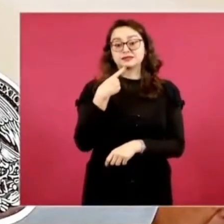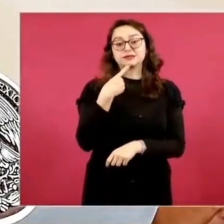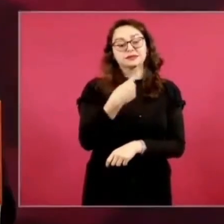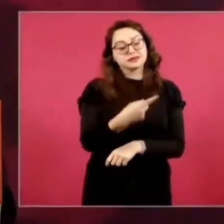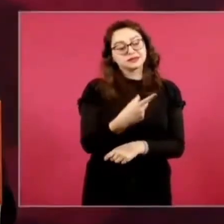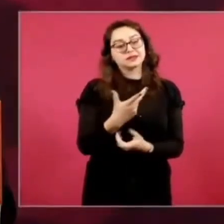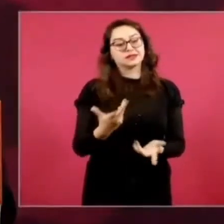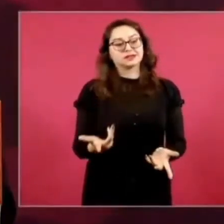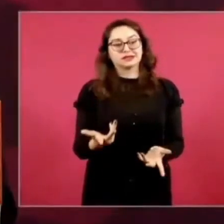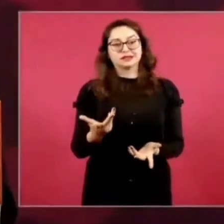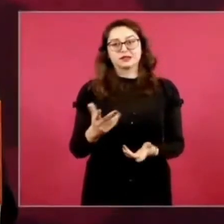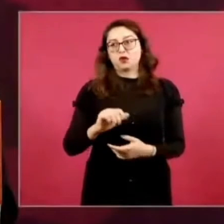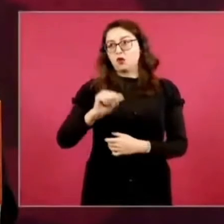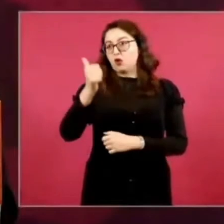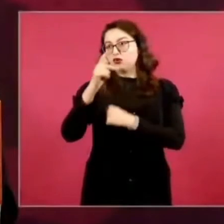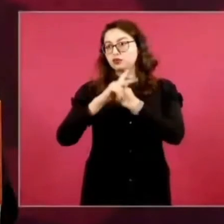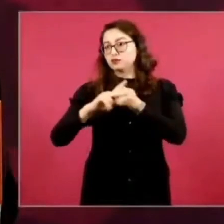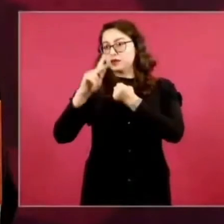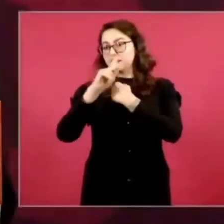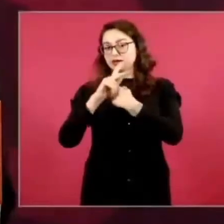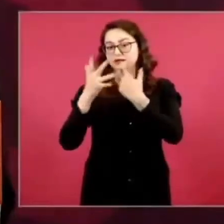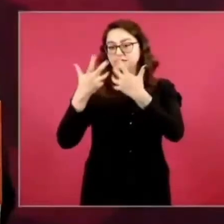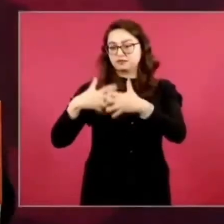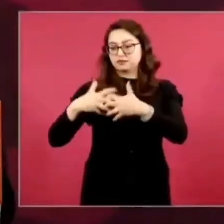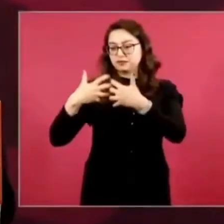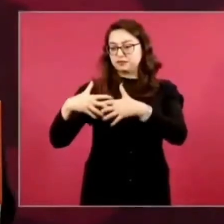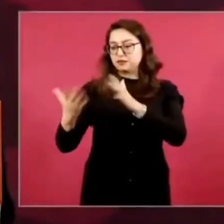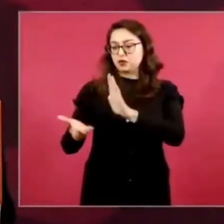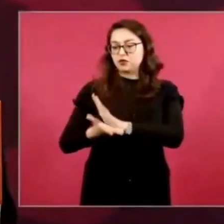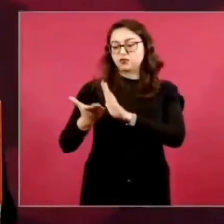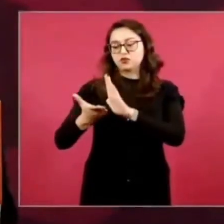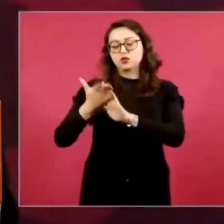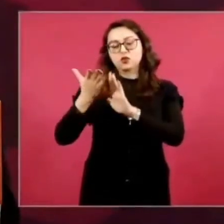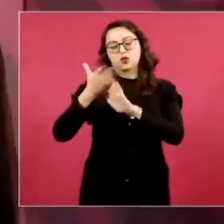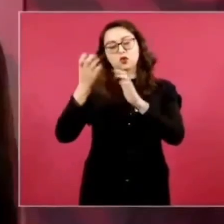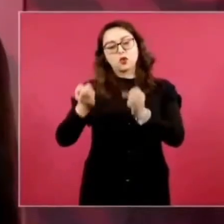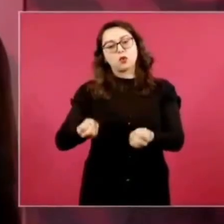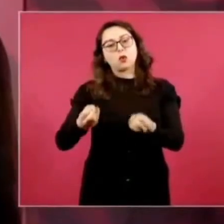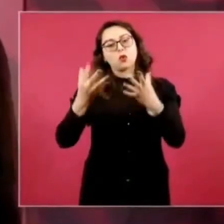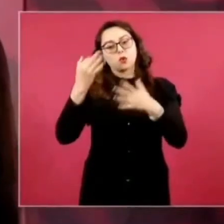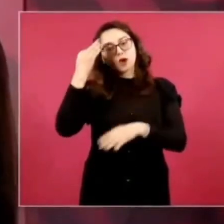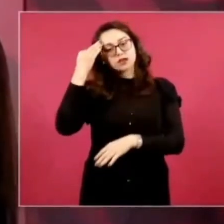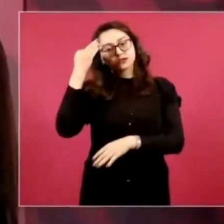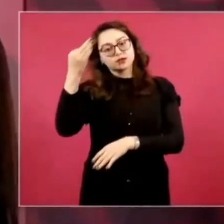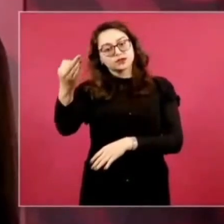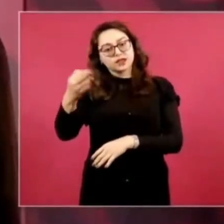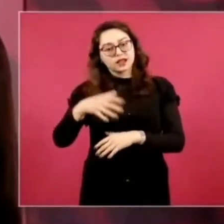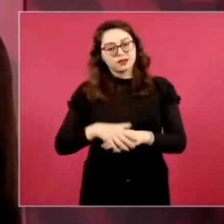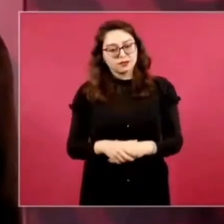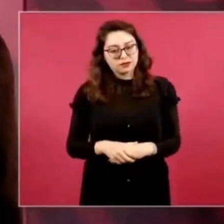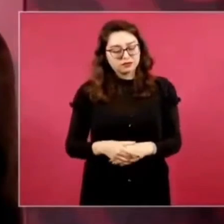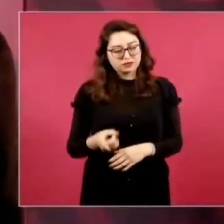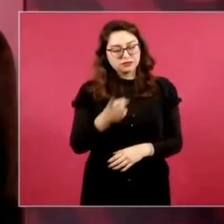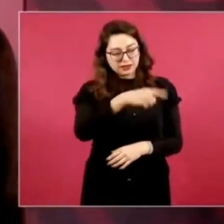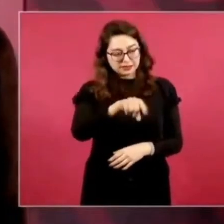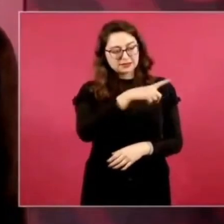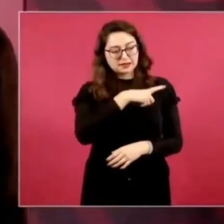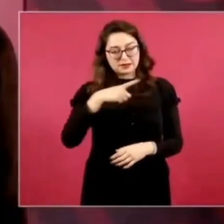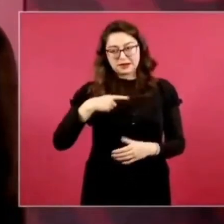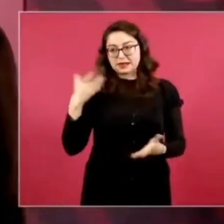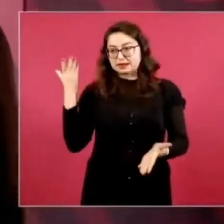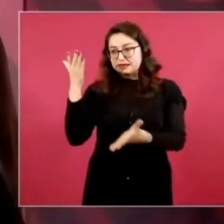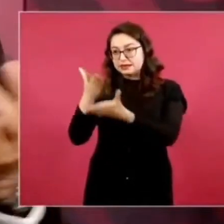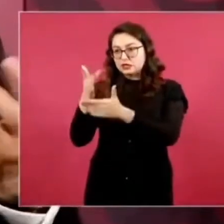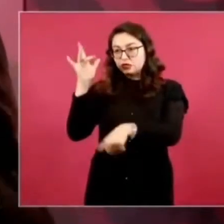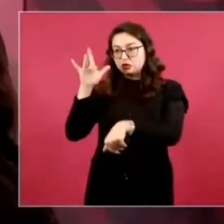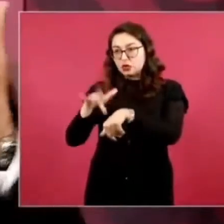una refinería. Me gustaría que fueran y que la vieran. O sea,